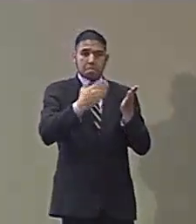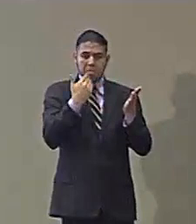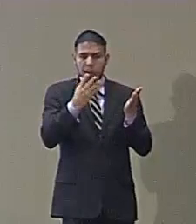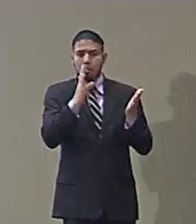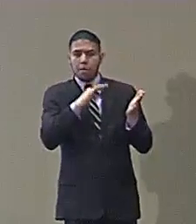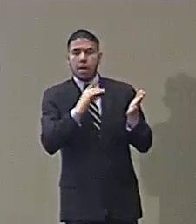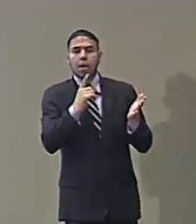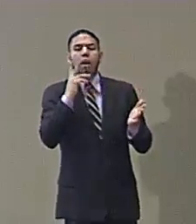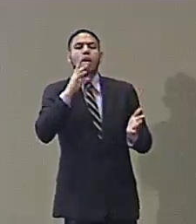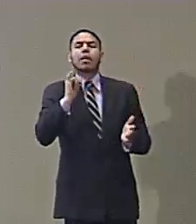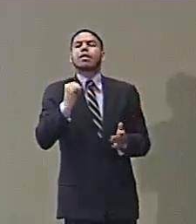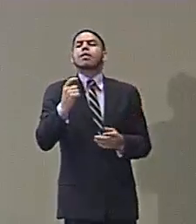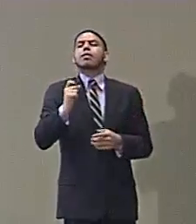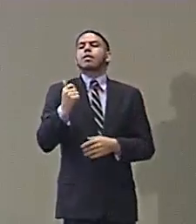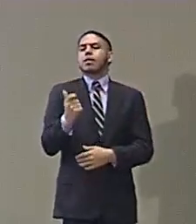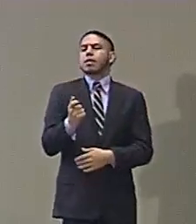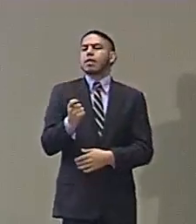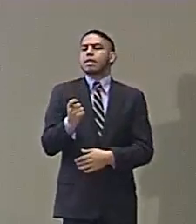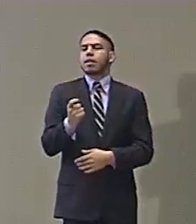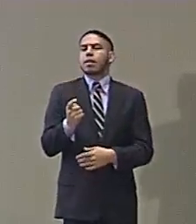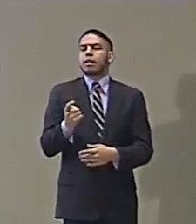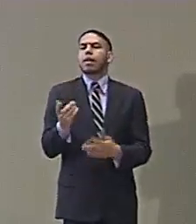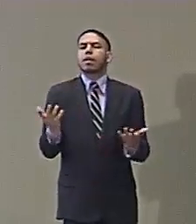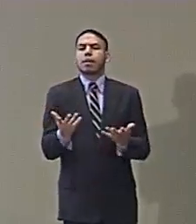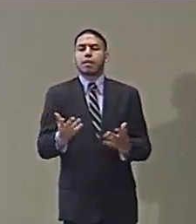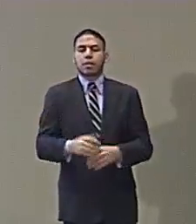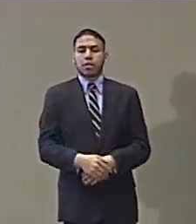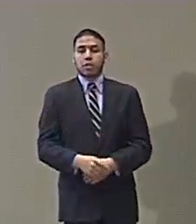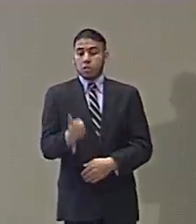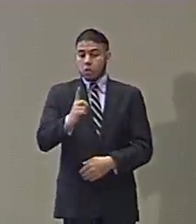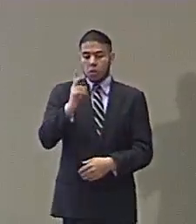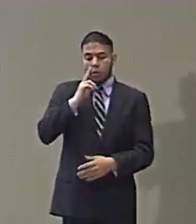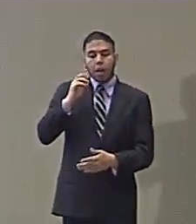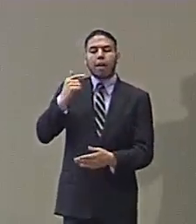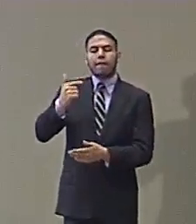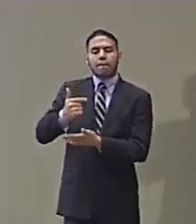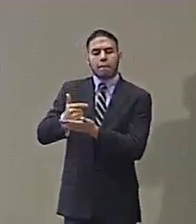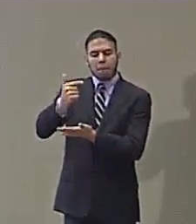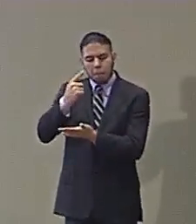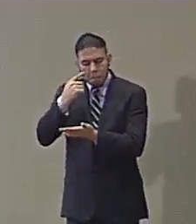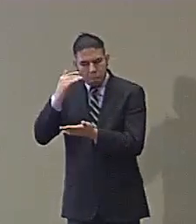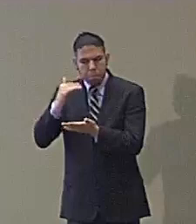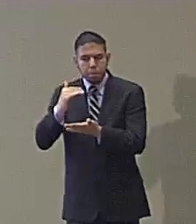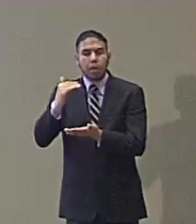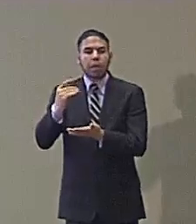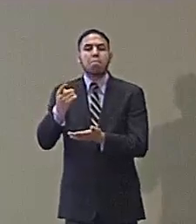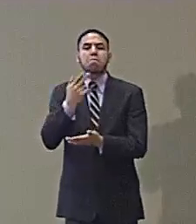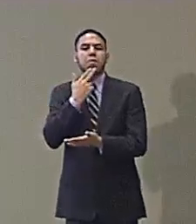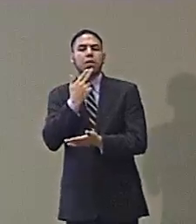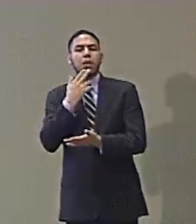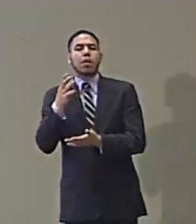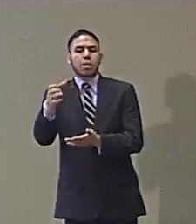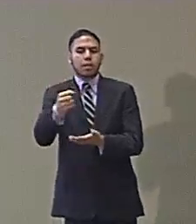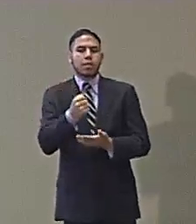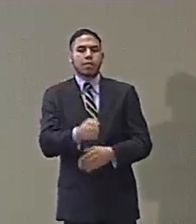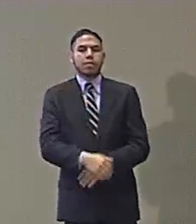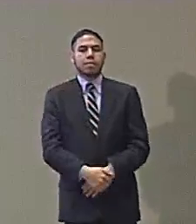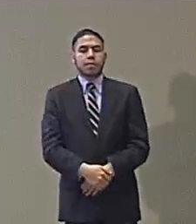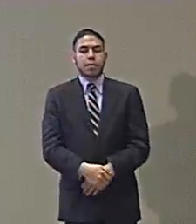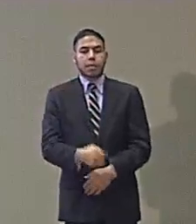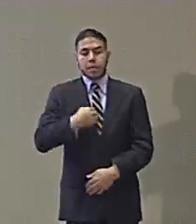de quién las hace sino en función de qué grado sirven queremos que la buena fe y el